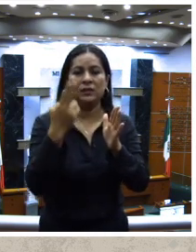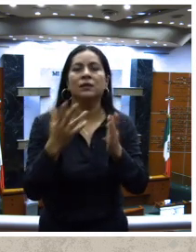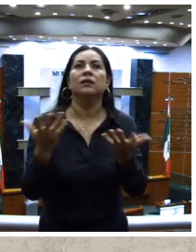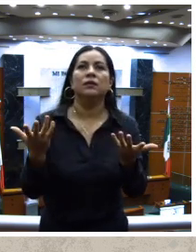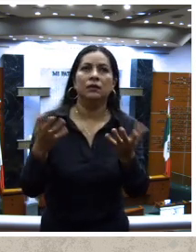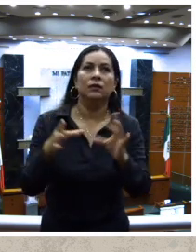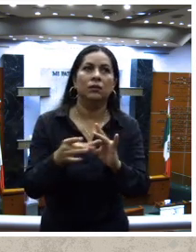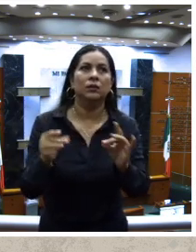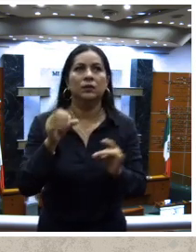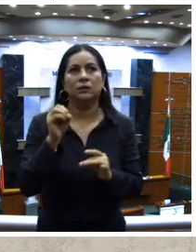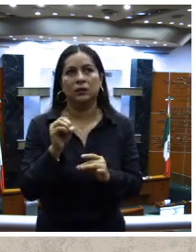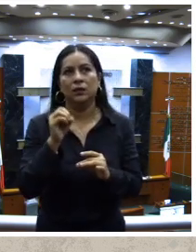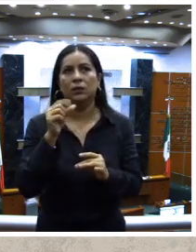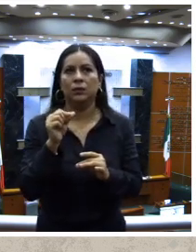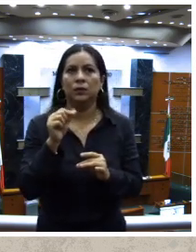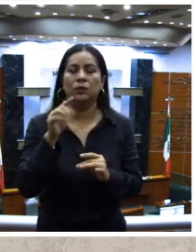decir,